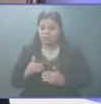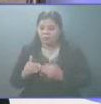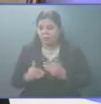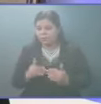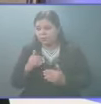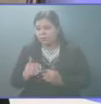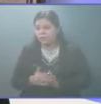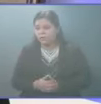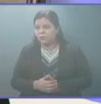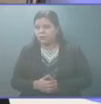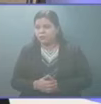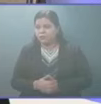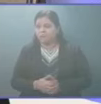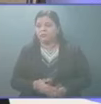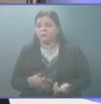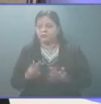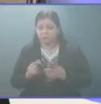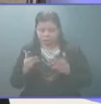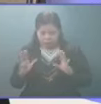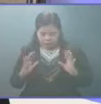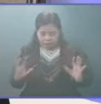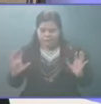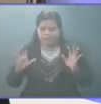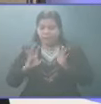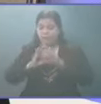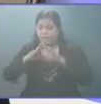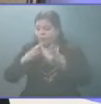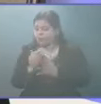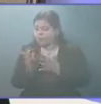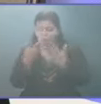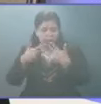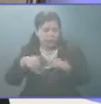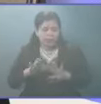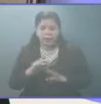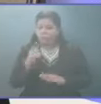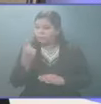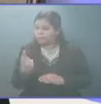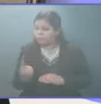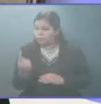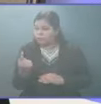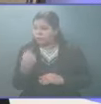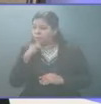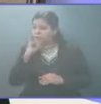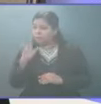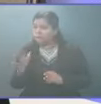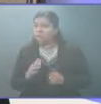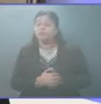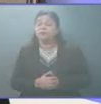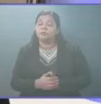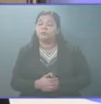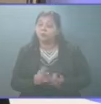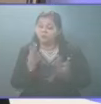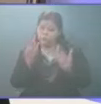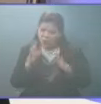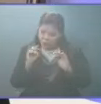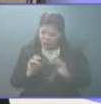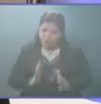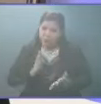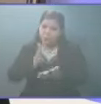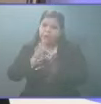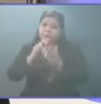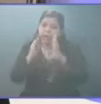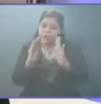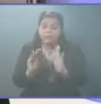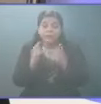el confinamiento del personal de enfermería, porque era el personal que más iba a rotar o que podía ir a su casa, y